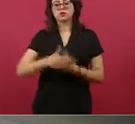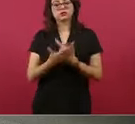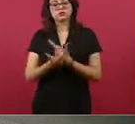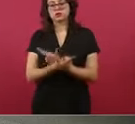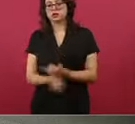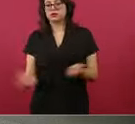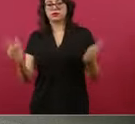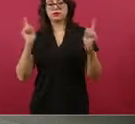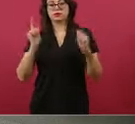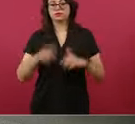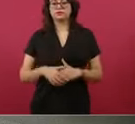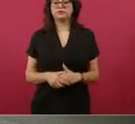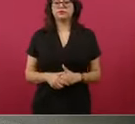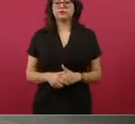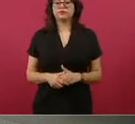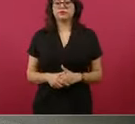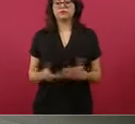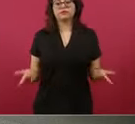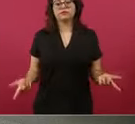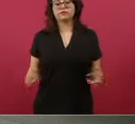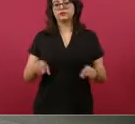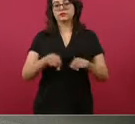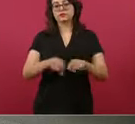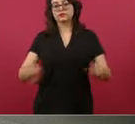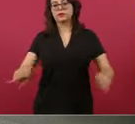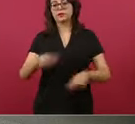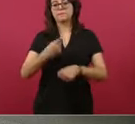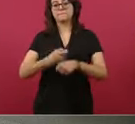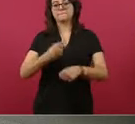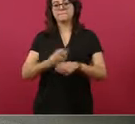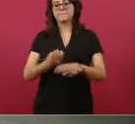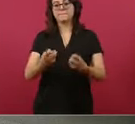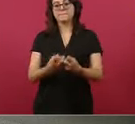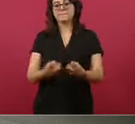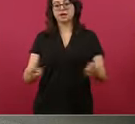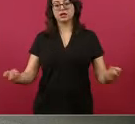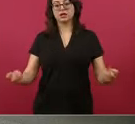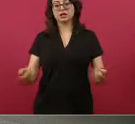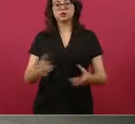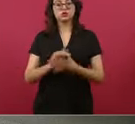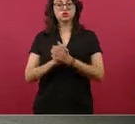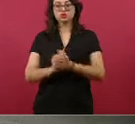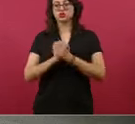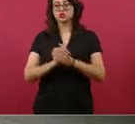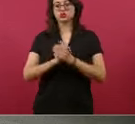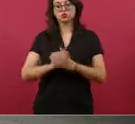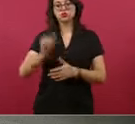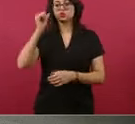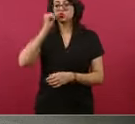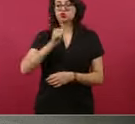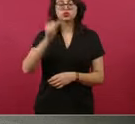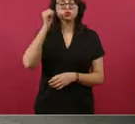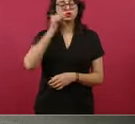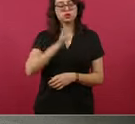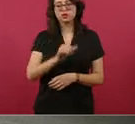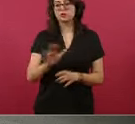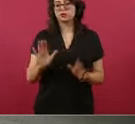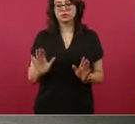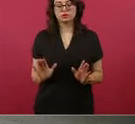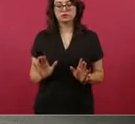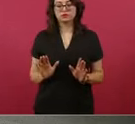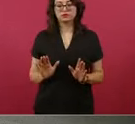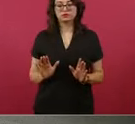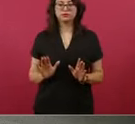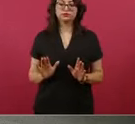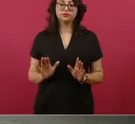como siempre van a ser primeras filas porque es sorteo, si corresponde a